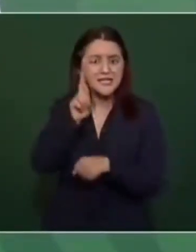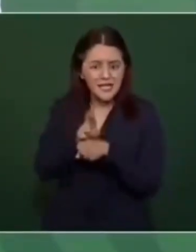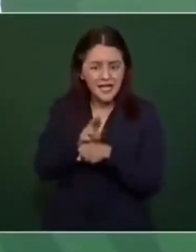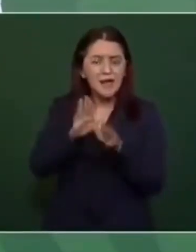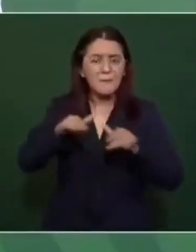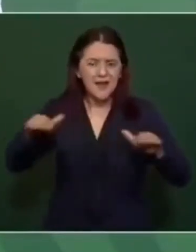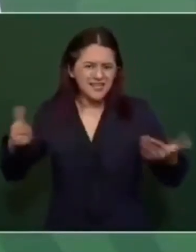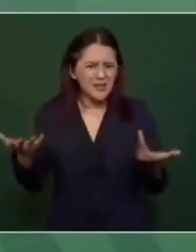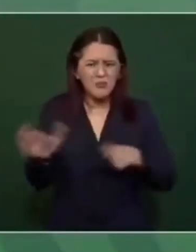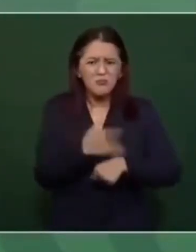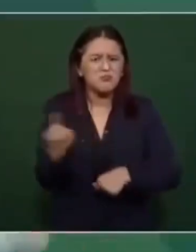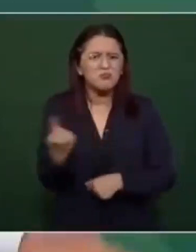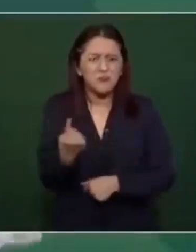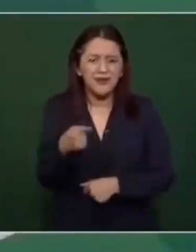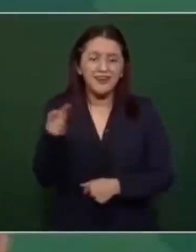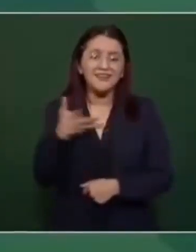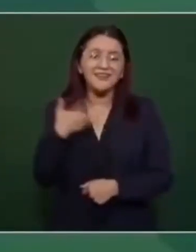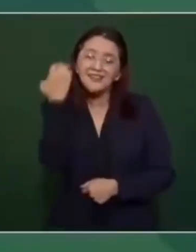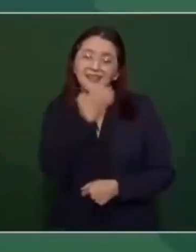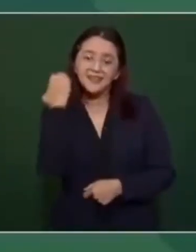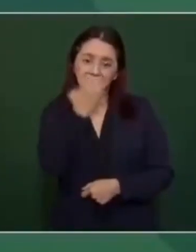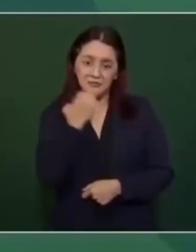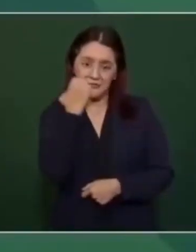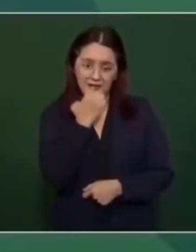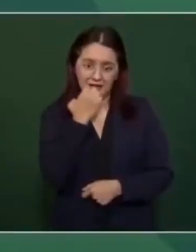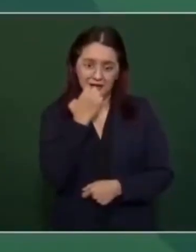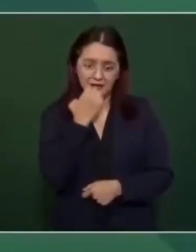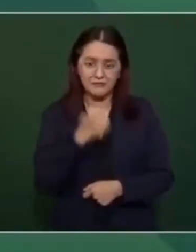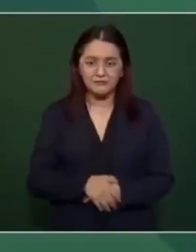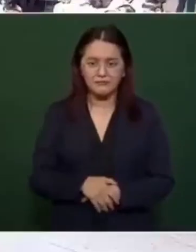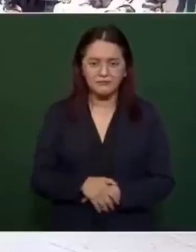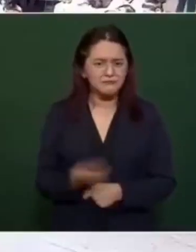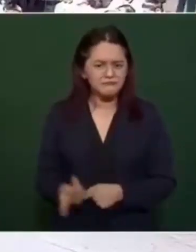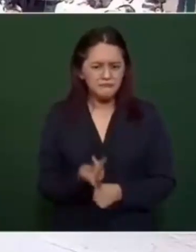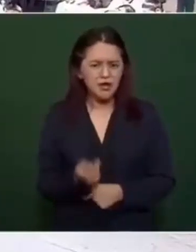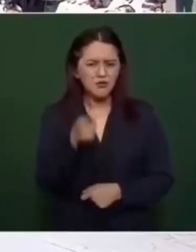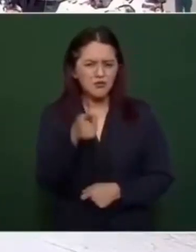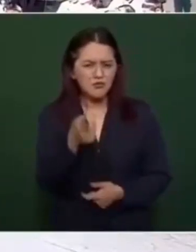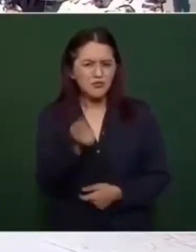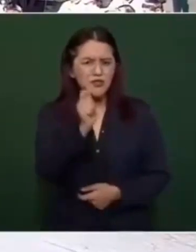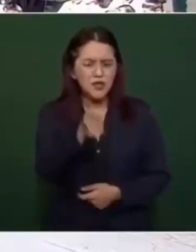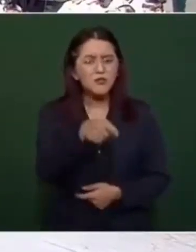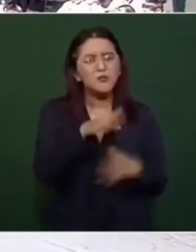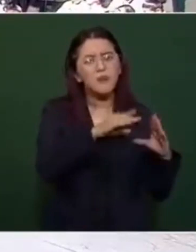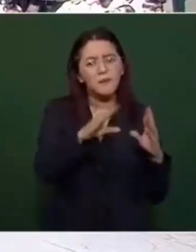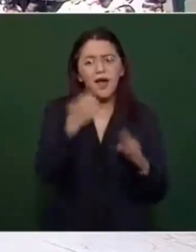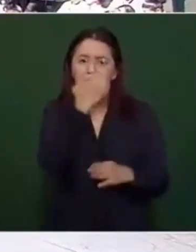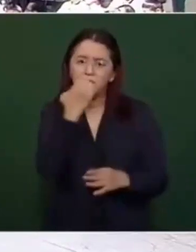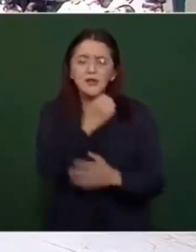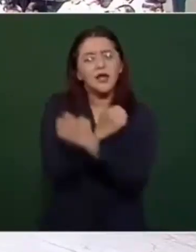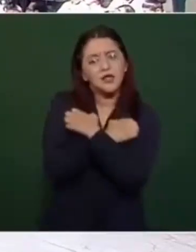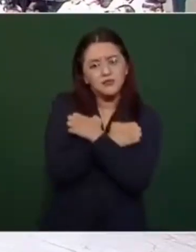Marina? Porque tienen escuelas. O sea, porque usted apuesta a una formación militar, porque ahora también las cosas